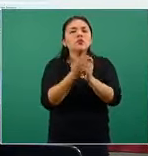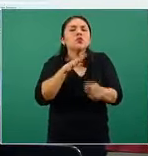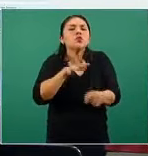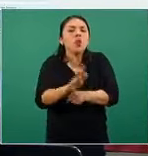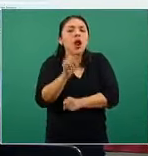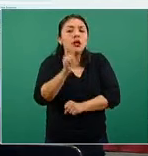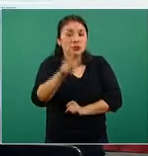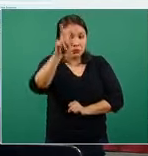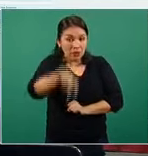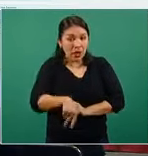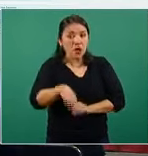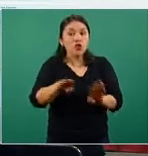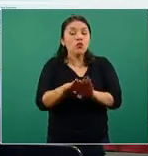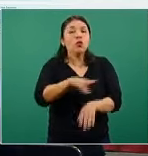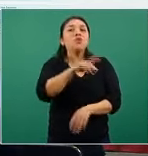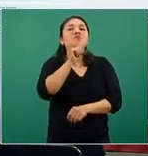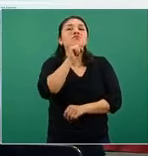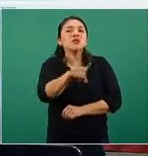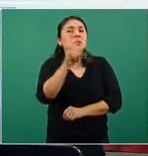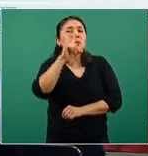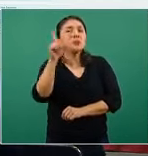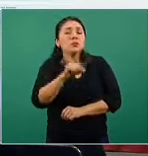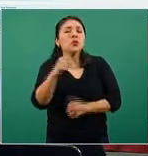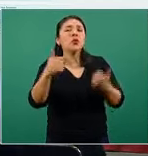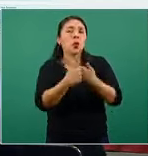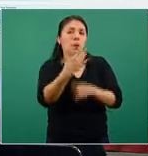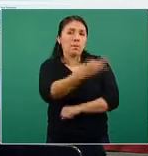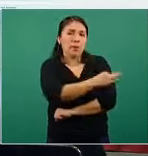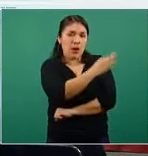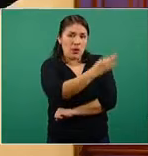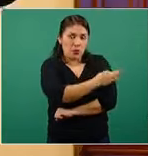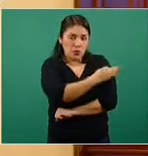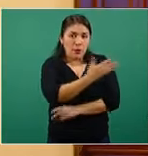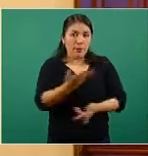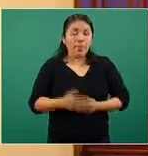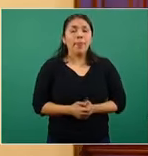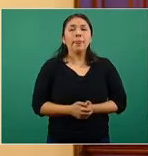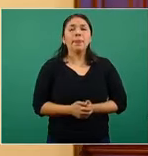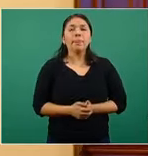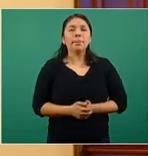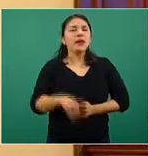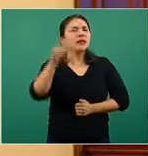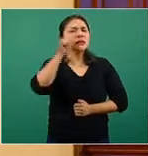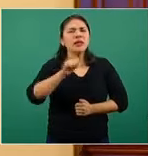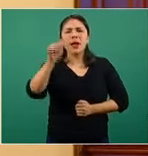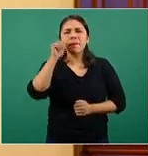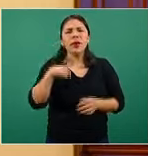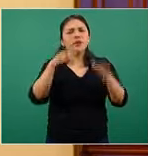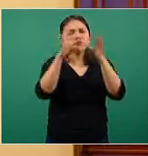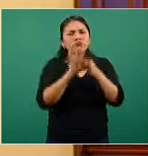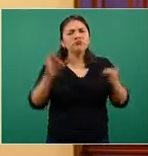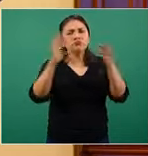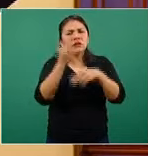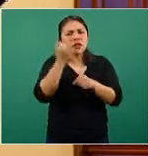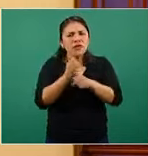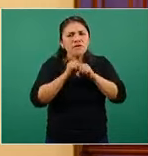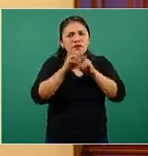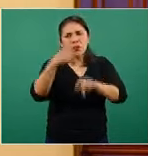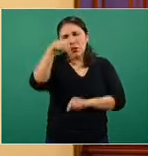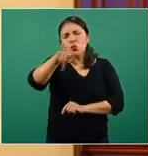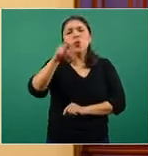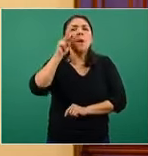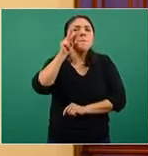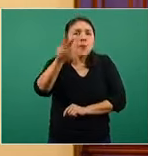como secundarios o causales a la vacuna. Siempre desglosamos la información para que ustedes la tengan